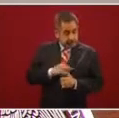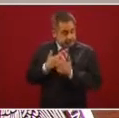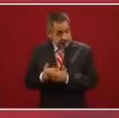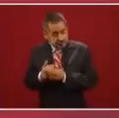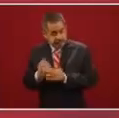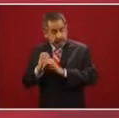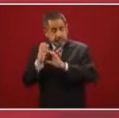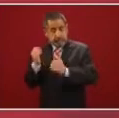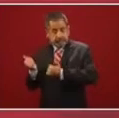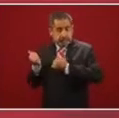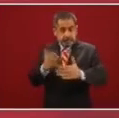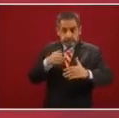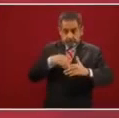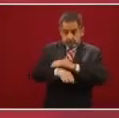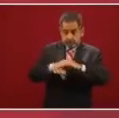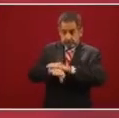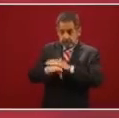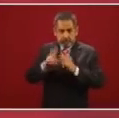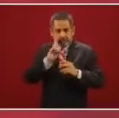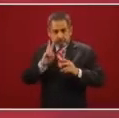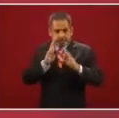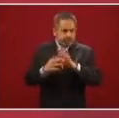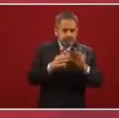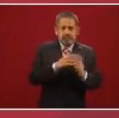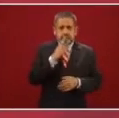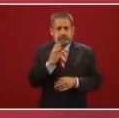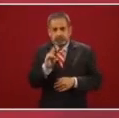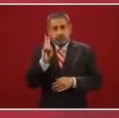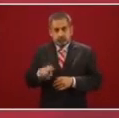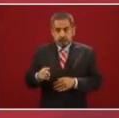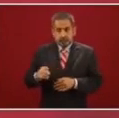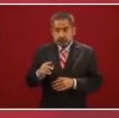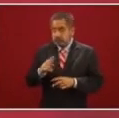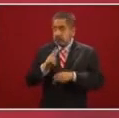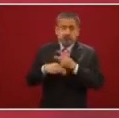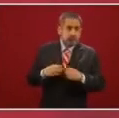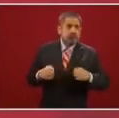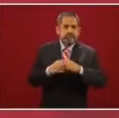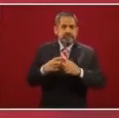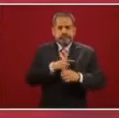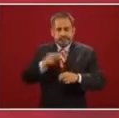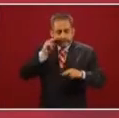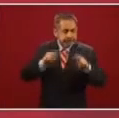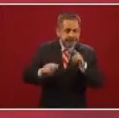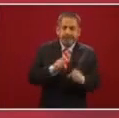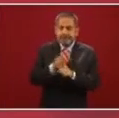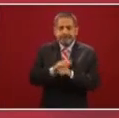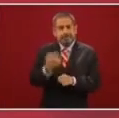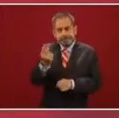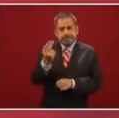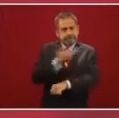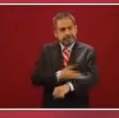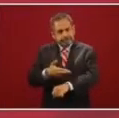los camiones tanques pueden entrar a las cisternas, son cosas que se antojan triviales, pero cuando anda uno en emergencia, tiene uno que ver cuál es el tipo